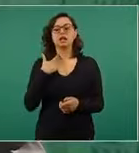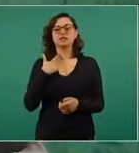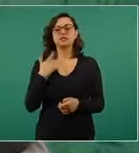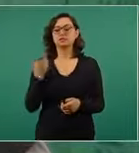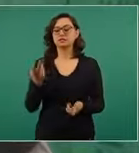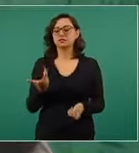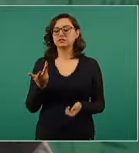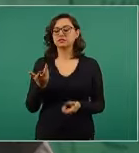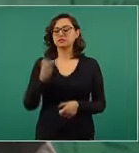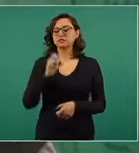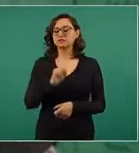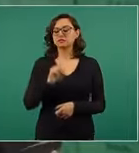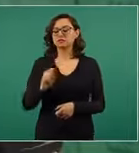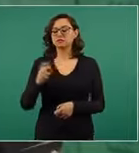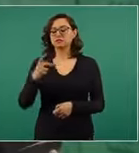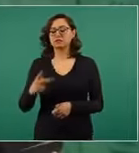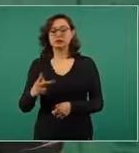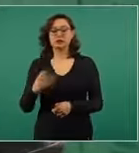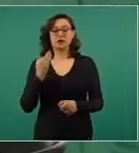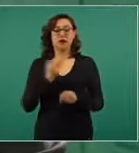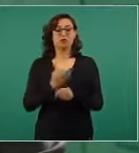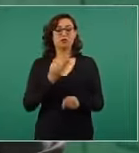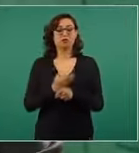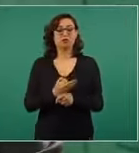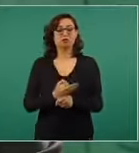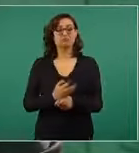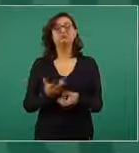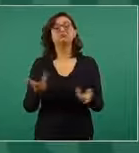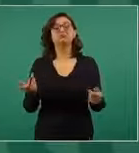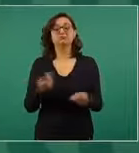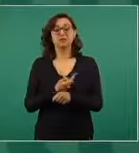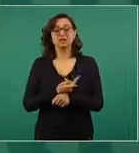Pública está en la cárcel en Estados Unidos.